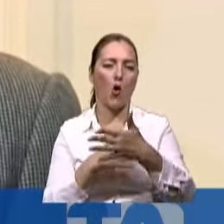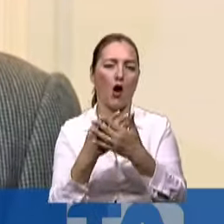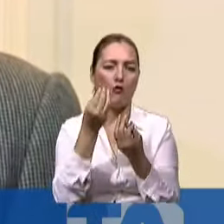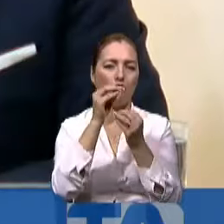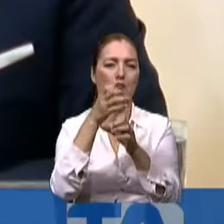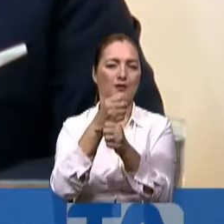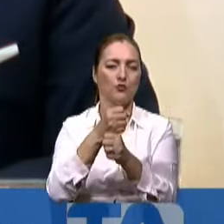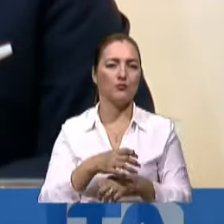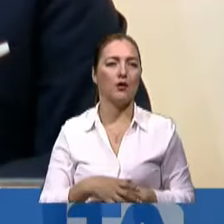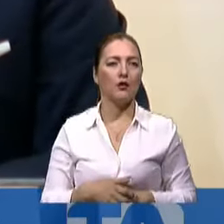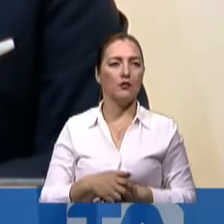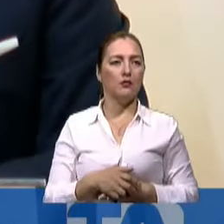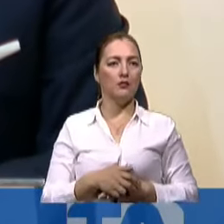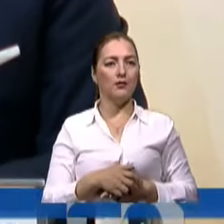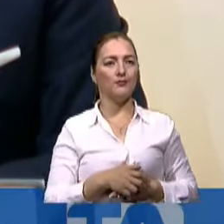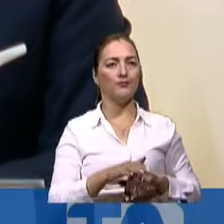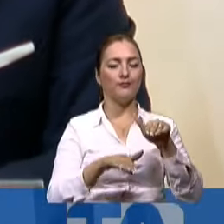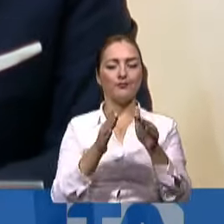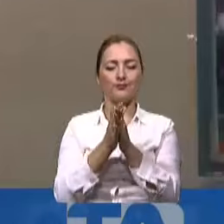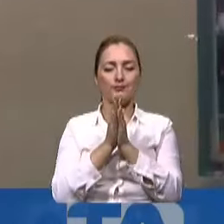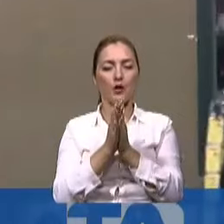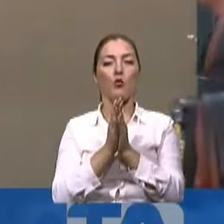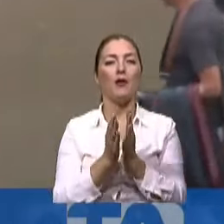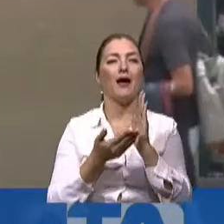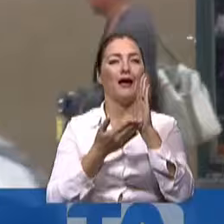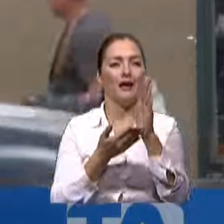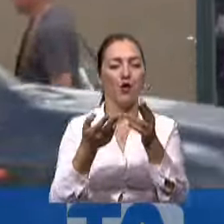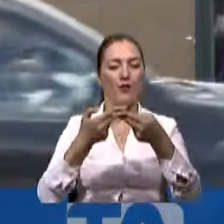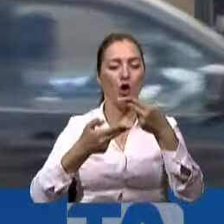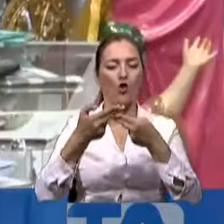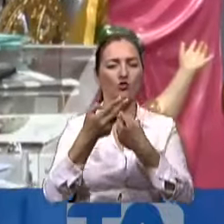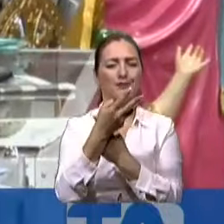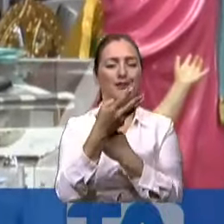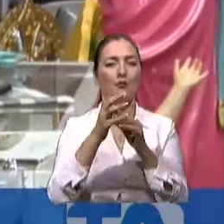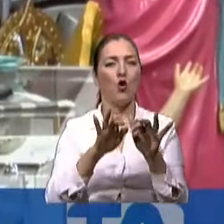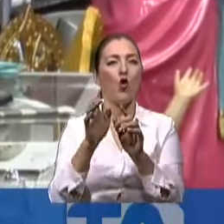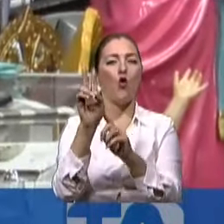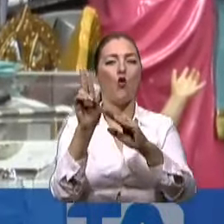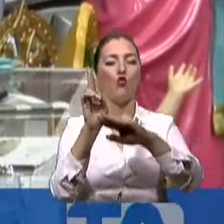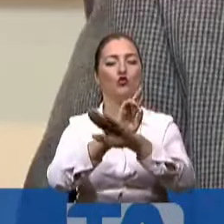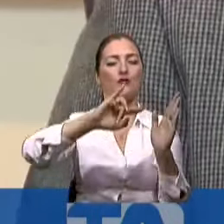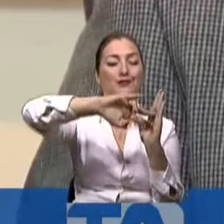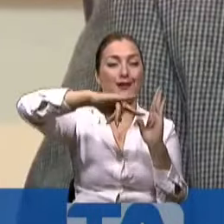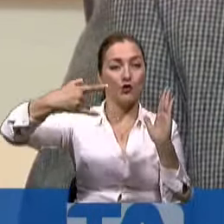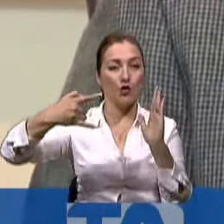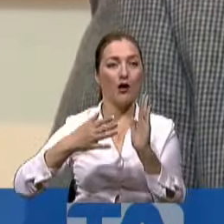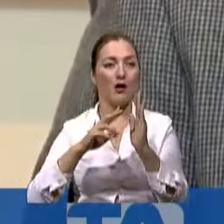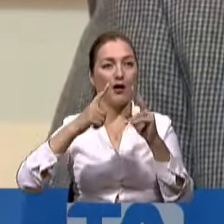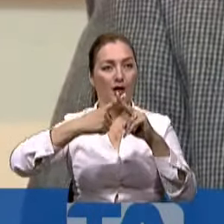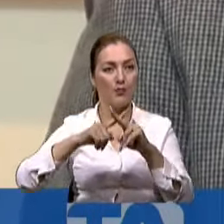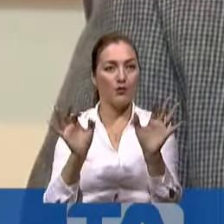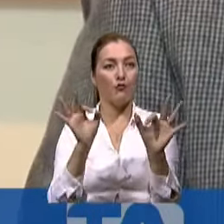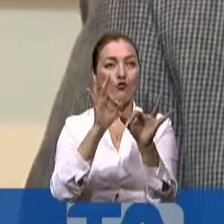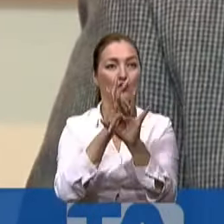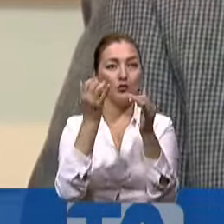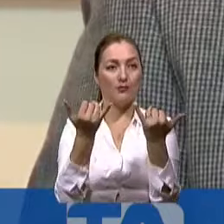de seguridad. Asimismo, hacen un llamado para promover la digitalización de negocios mediante el uso de la tecnología. Con herramientas que nos funcionen